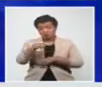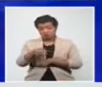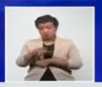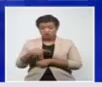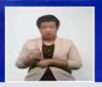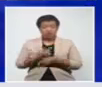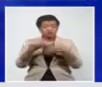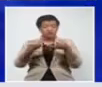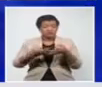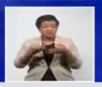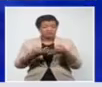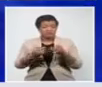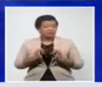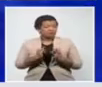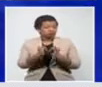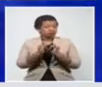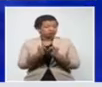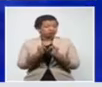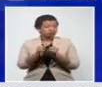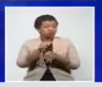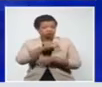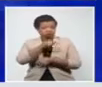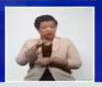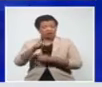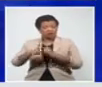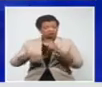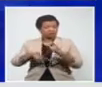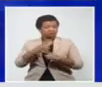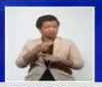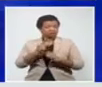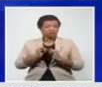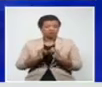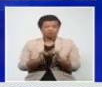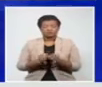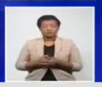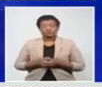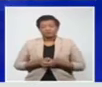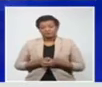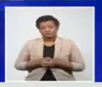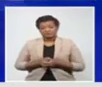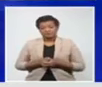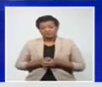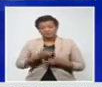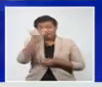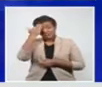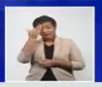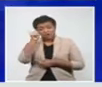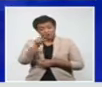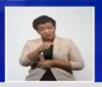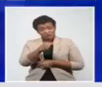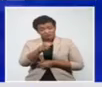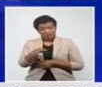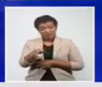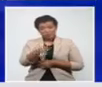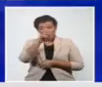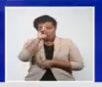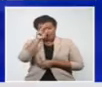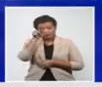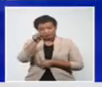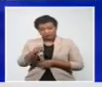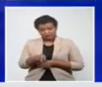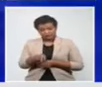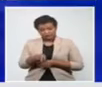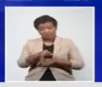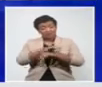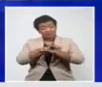siempre, estaremos llevando más detalles en próximas emisiones informativas. Te dejo un saludo para ti, Gisela, también para el doctor Durán y, por supuesto,